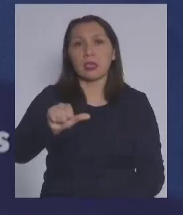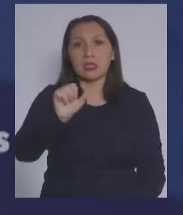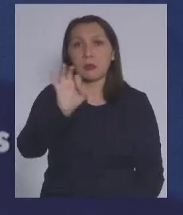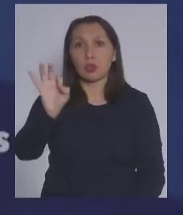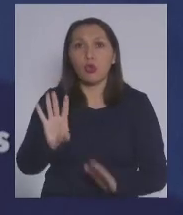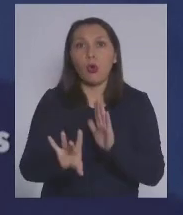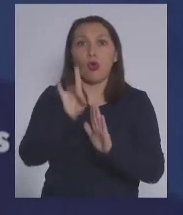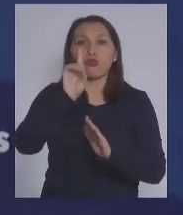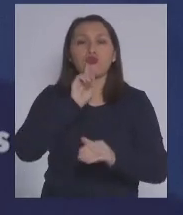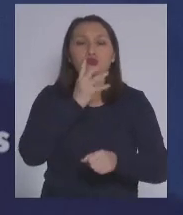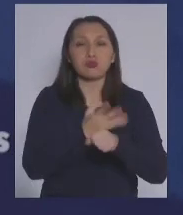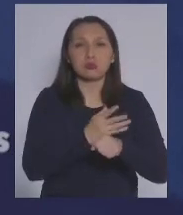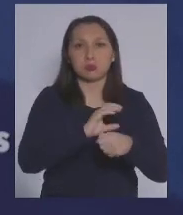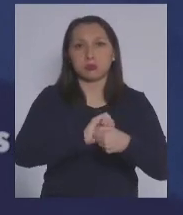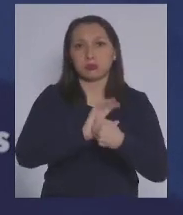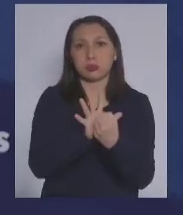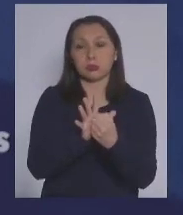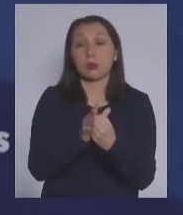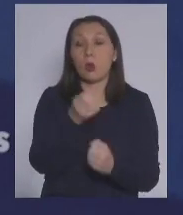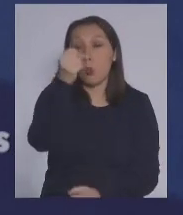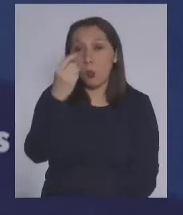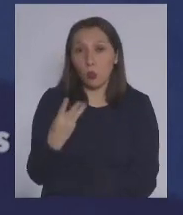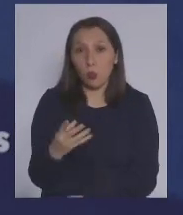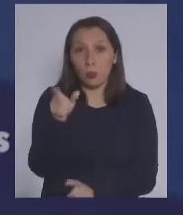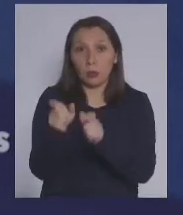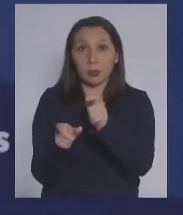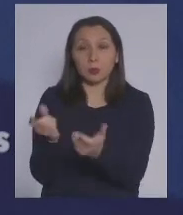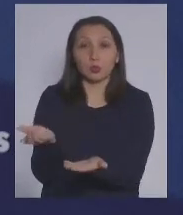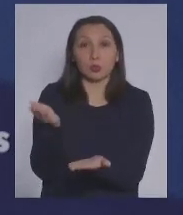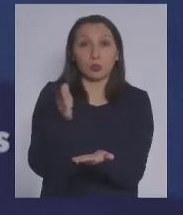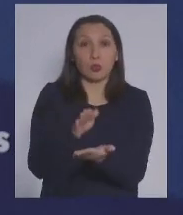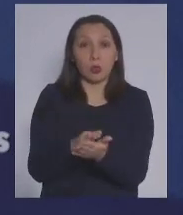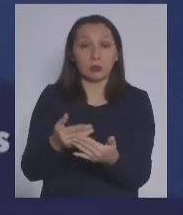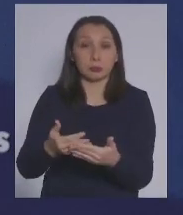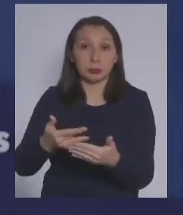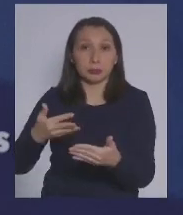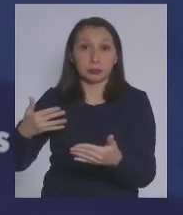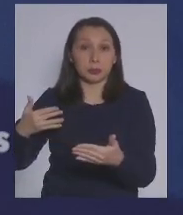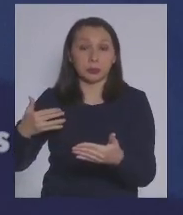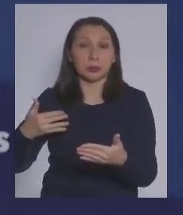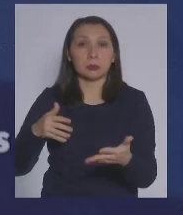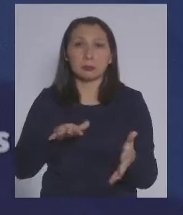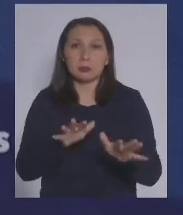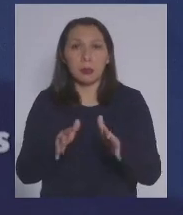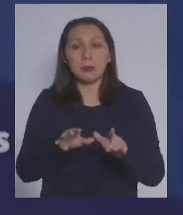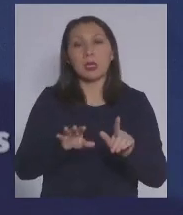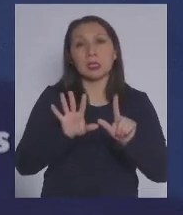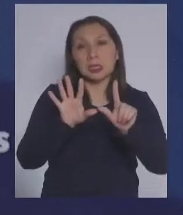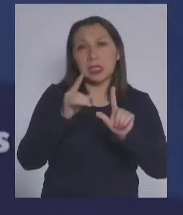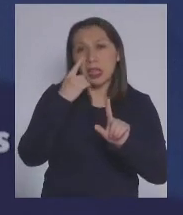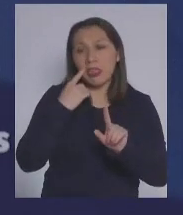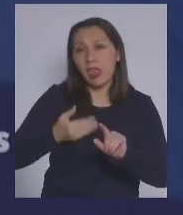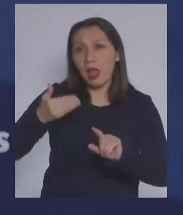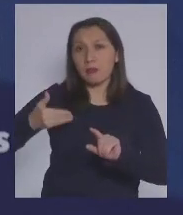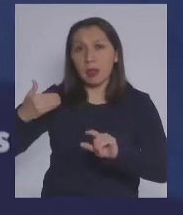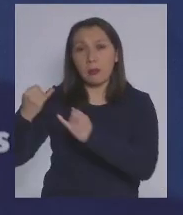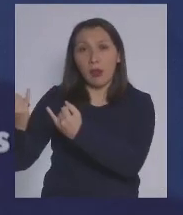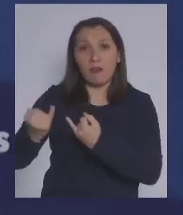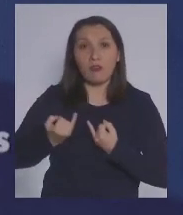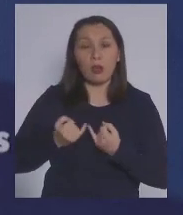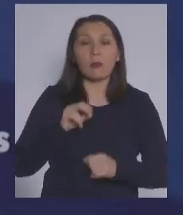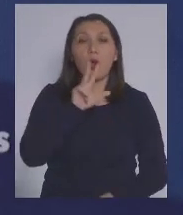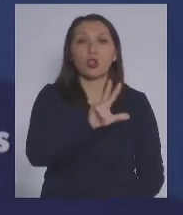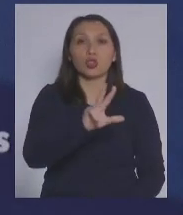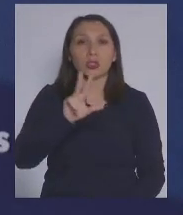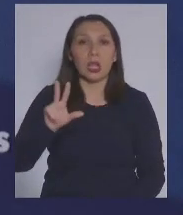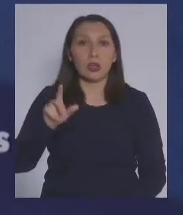y el número de fallecidos en los últimos días la media móvil de los siete últimos días reportados es de